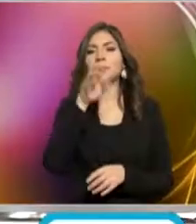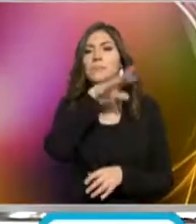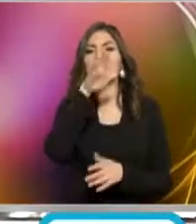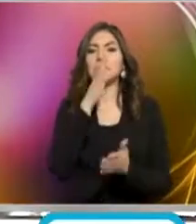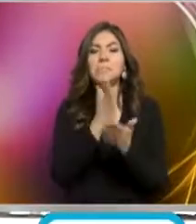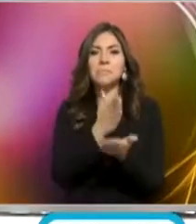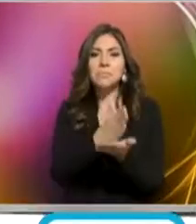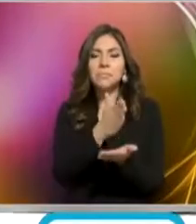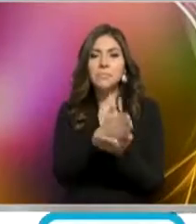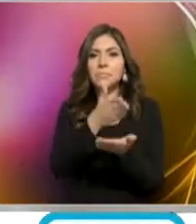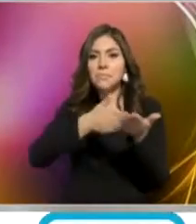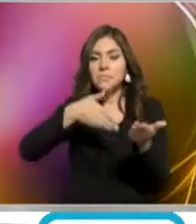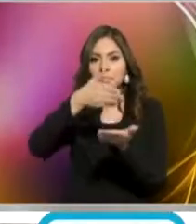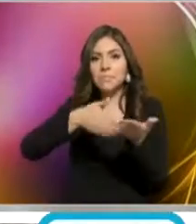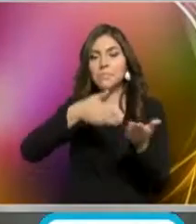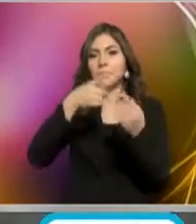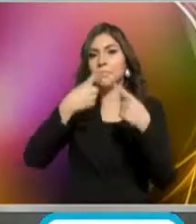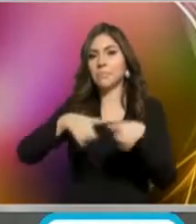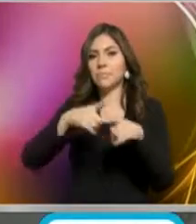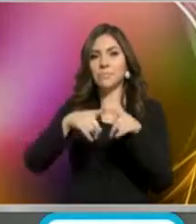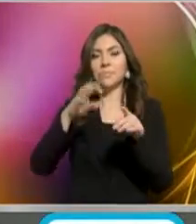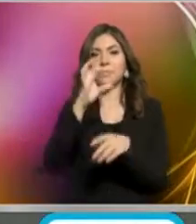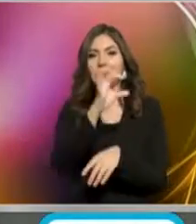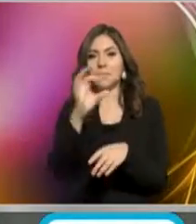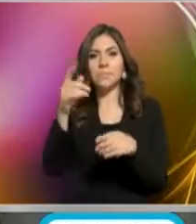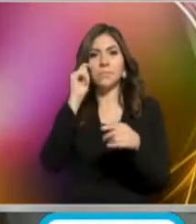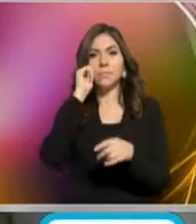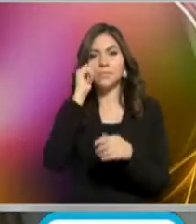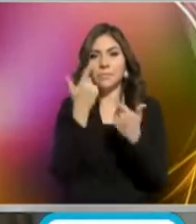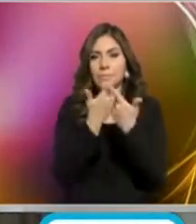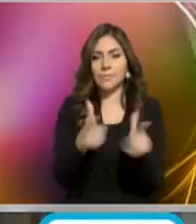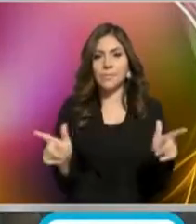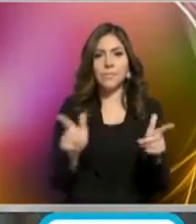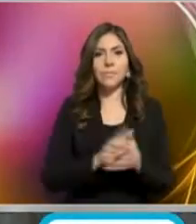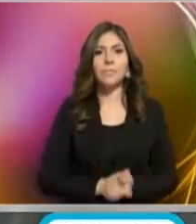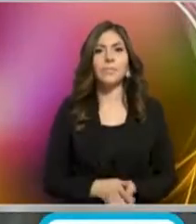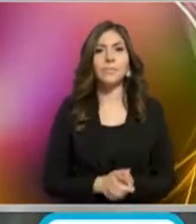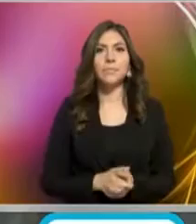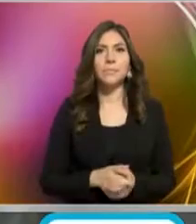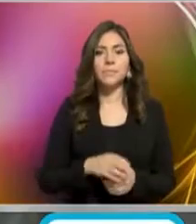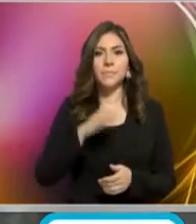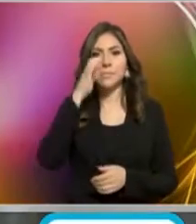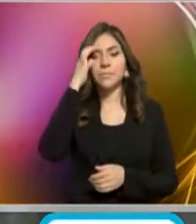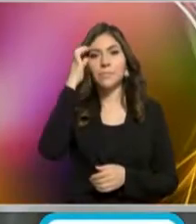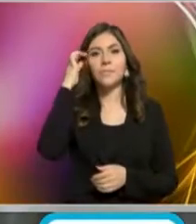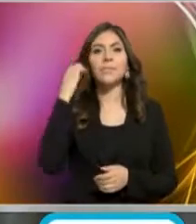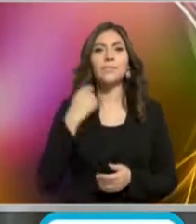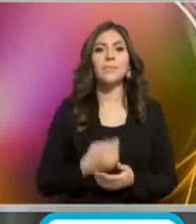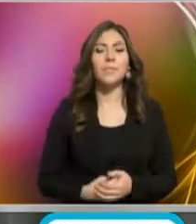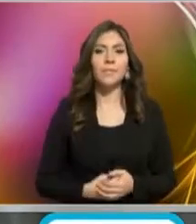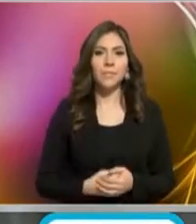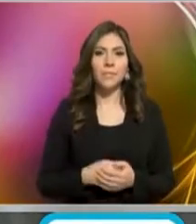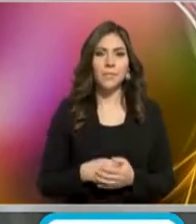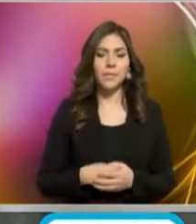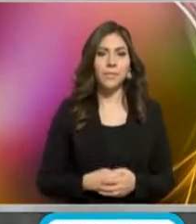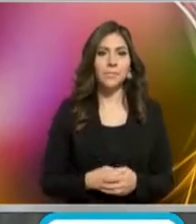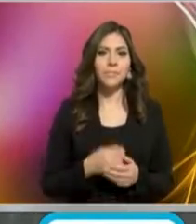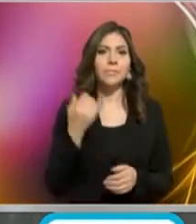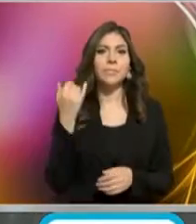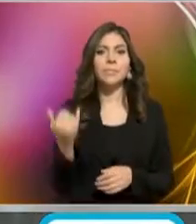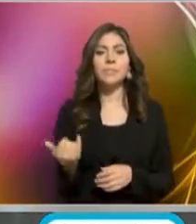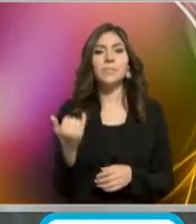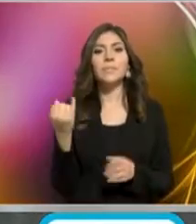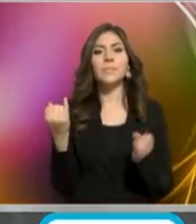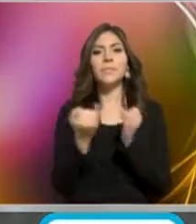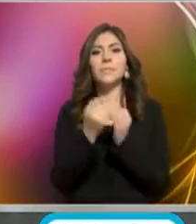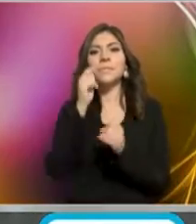Puede ser picada, puede ser en rodajas. Rodajas. Gracias. Por favor, chef. señor, estamos aquí con este lado. Pues sí, la hubiera despejado un poquito,